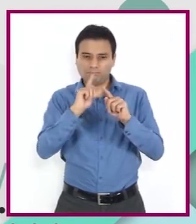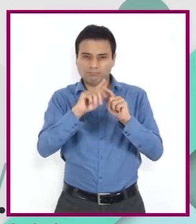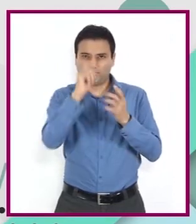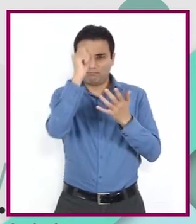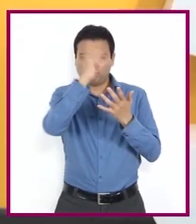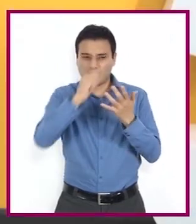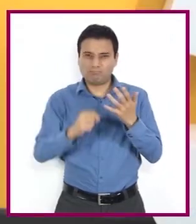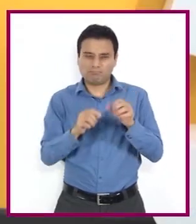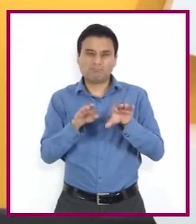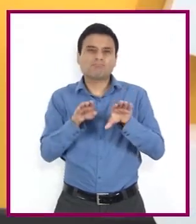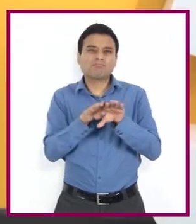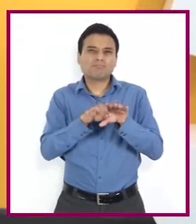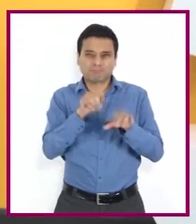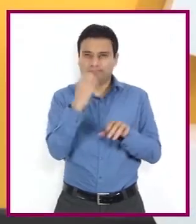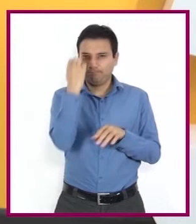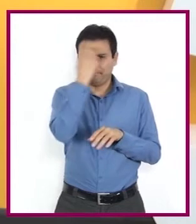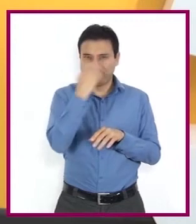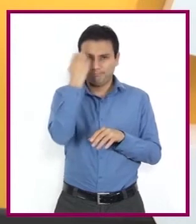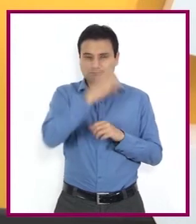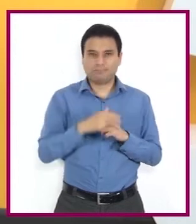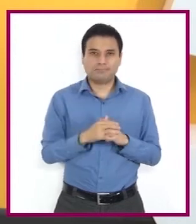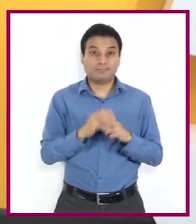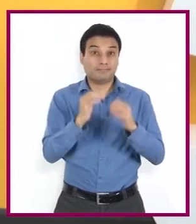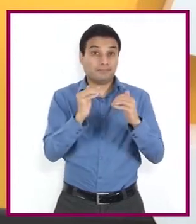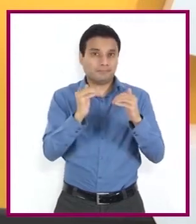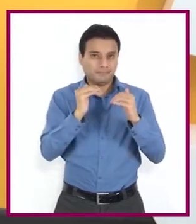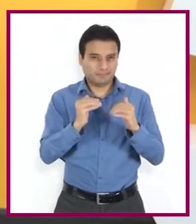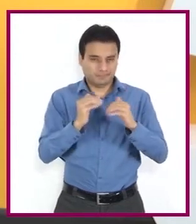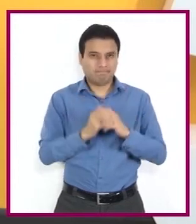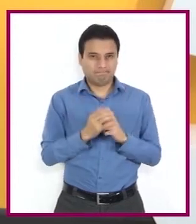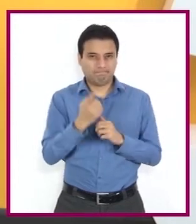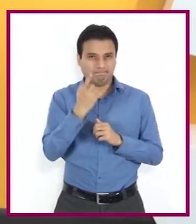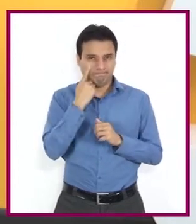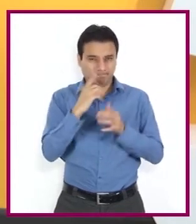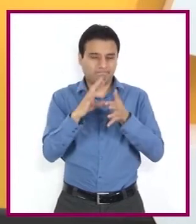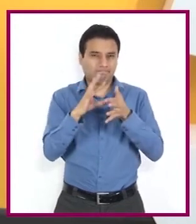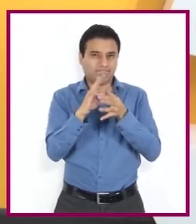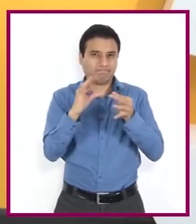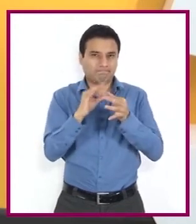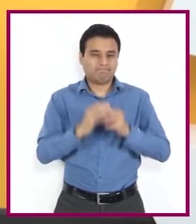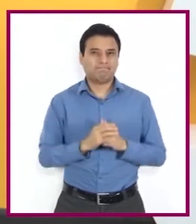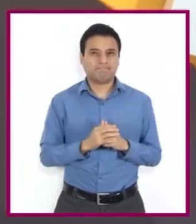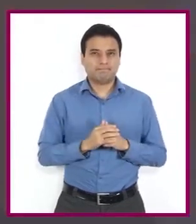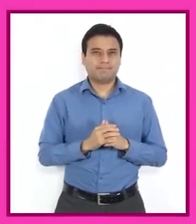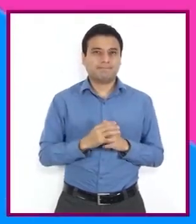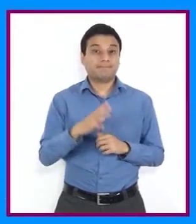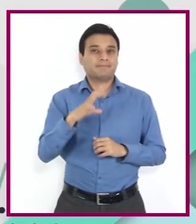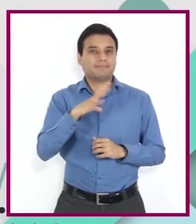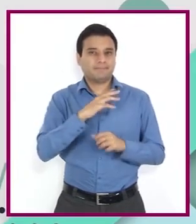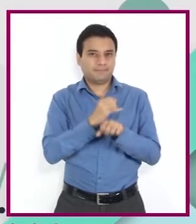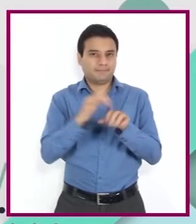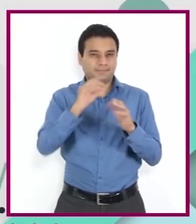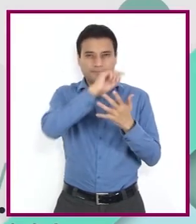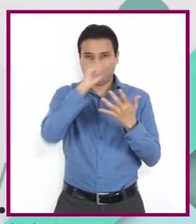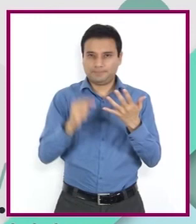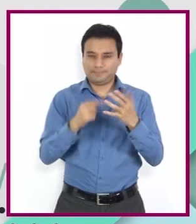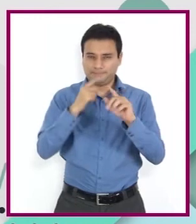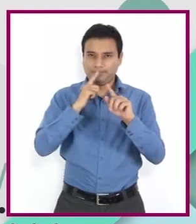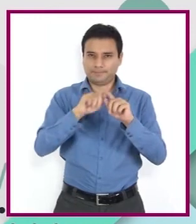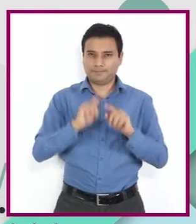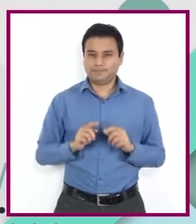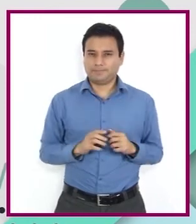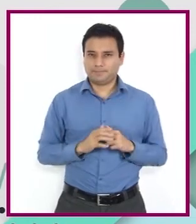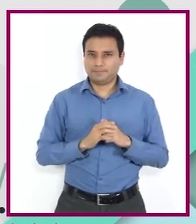magnitudes. Ahora vamos a explorar las relaciones que existen entre los datos de la tabla. A partir de